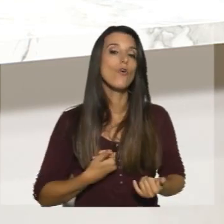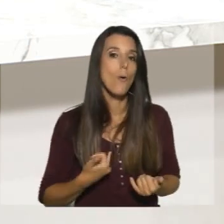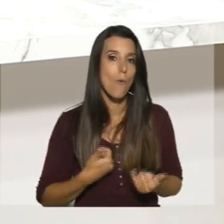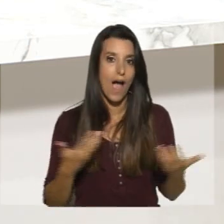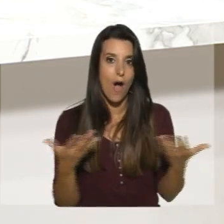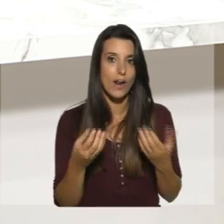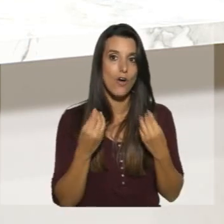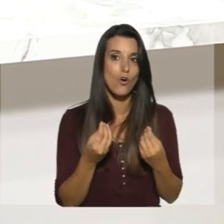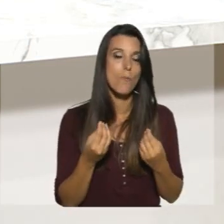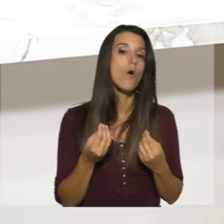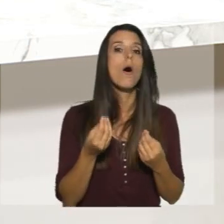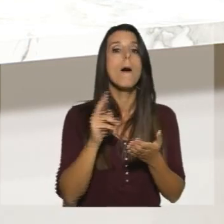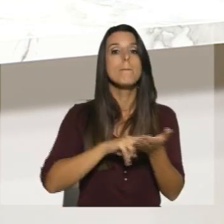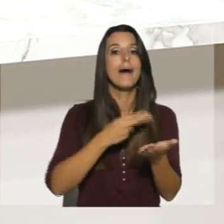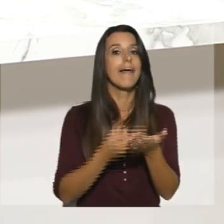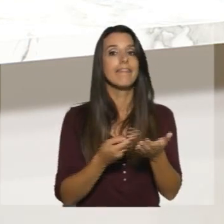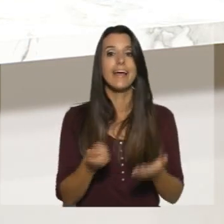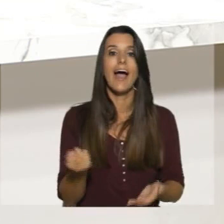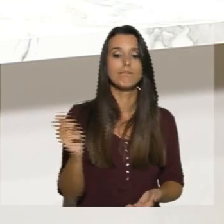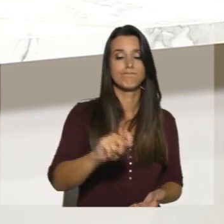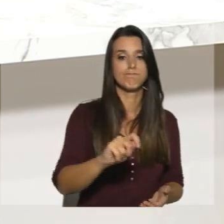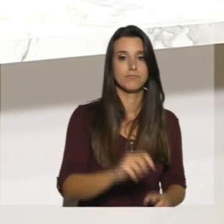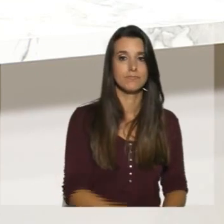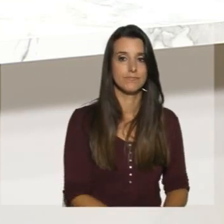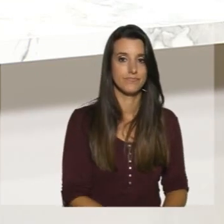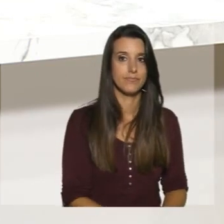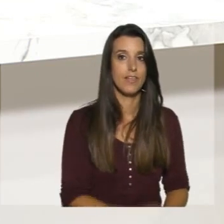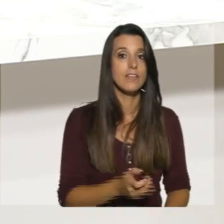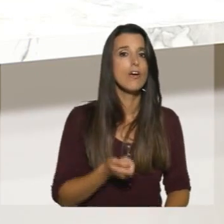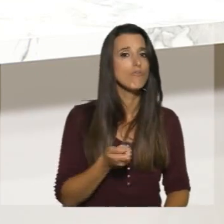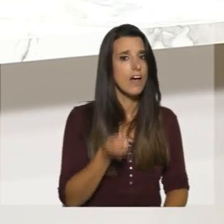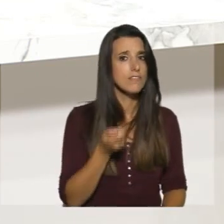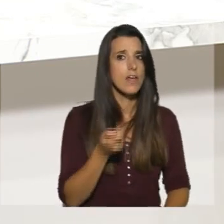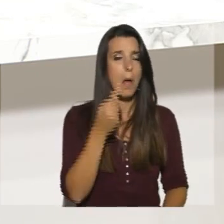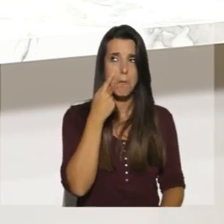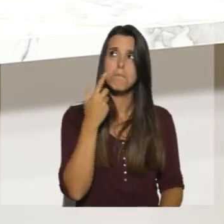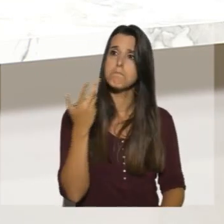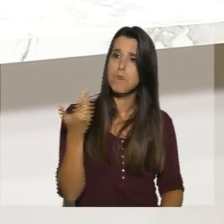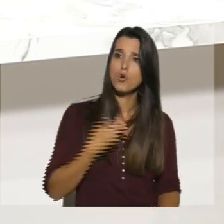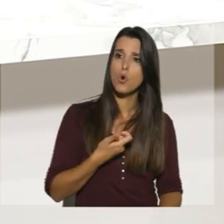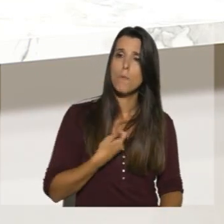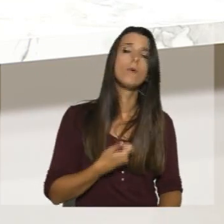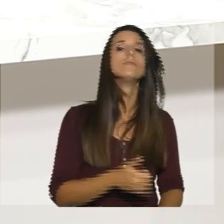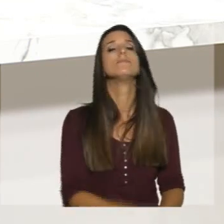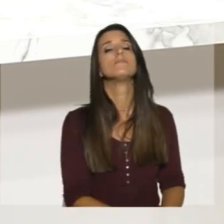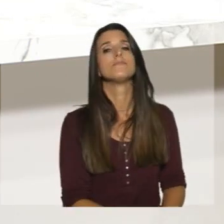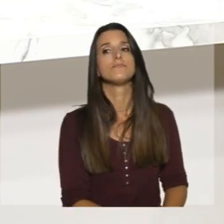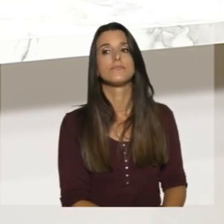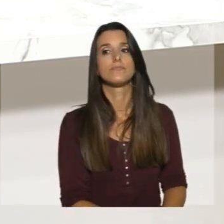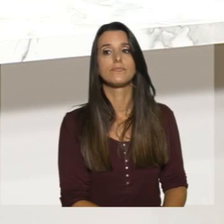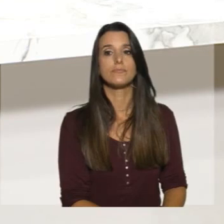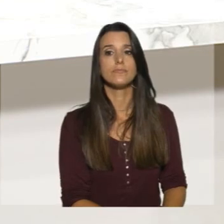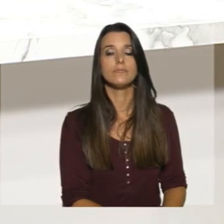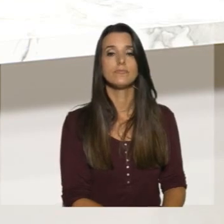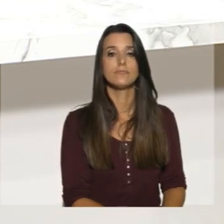poner al fuego la manteca. Al fuego la manteca. Al fuego. Sí, me sorprendió a mí. Digo, bueno, a ver, vamos a probar.